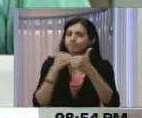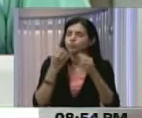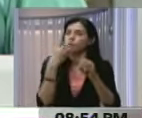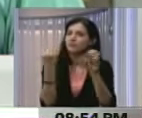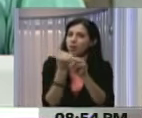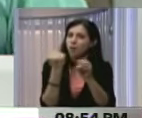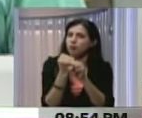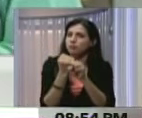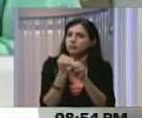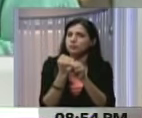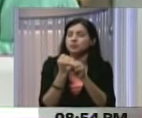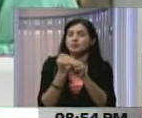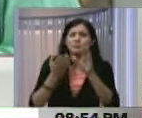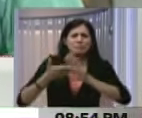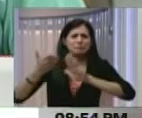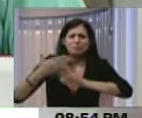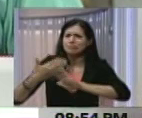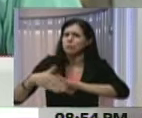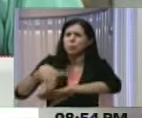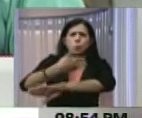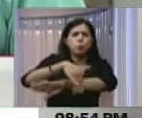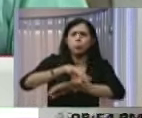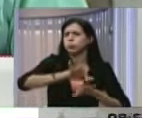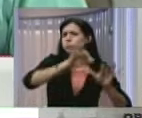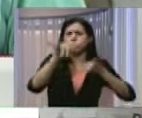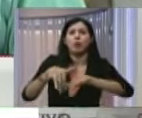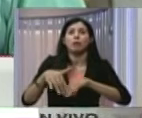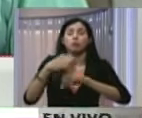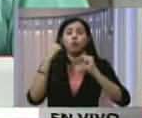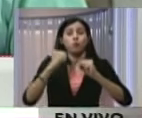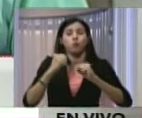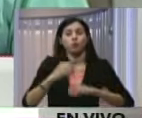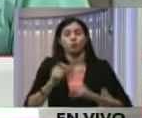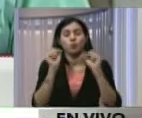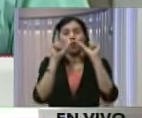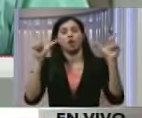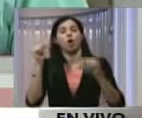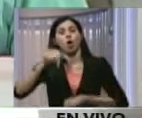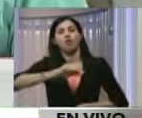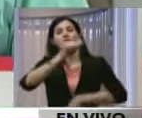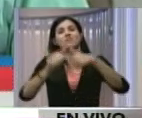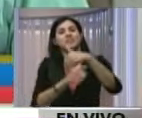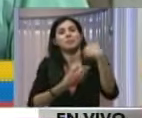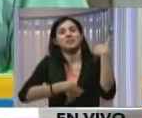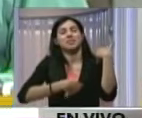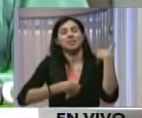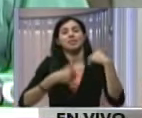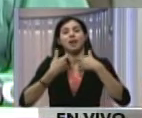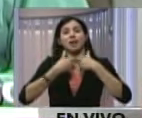despliegue logístico tremendo, pues. Hoy nuestro vicepresidente ejecutivo,